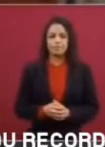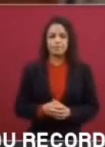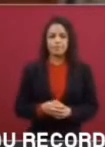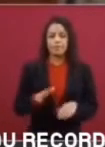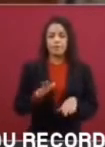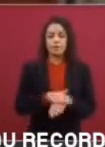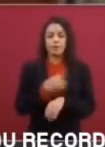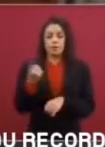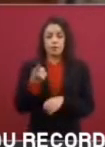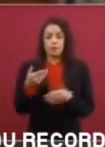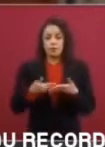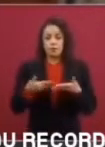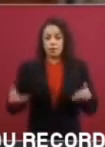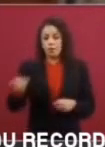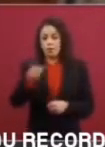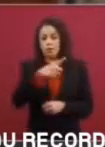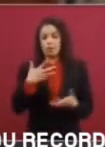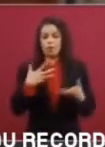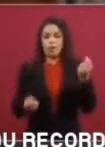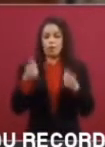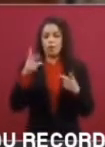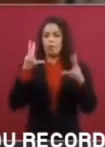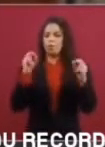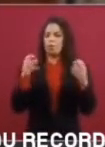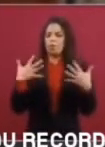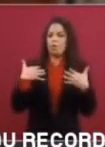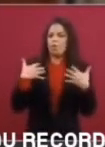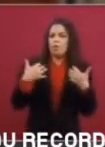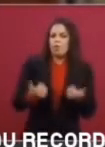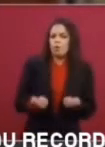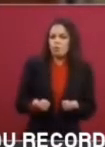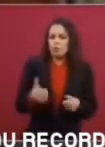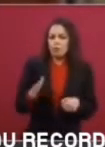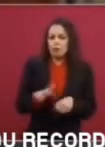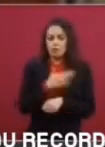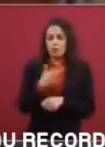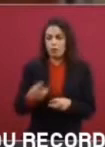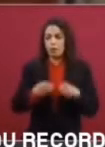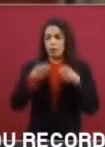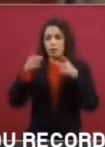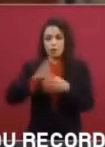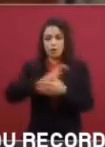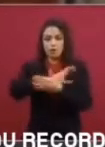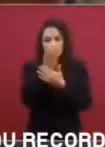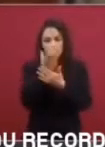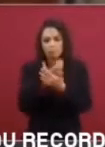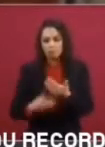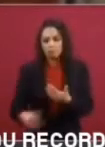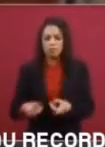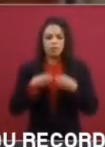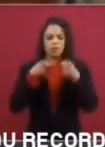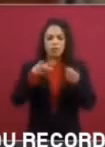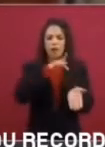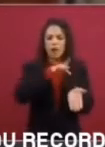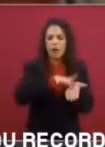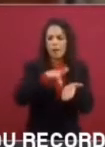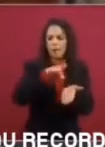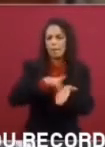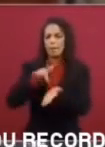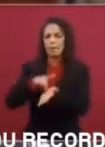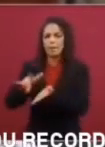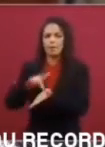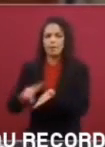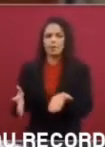que no alcanzan a comprender cómo es posible que se les estén dando contratos, que se les esté ayudando de una u otra manera, cuando